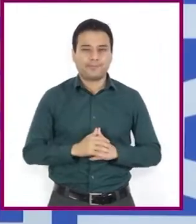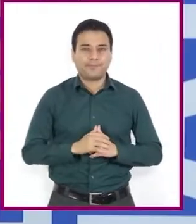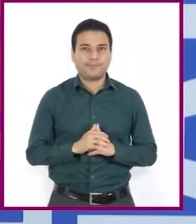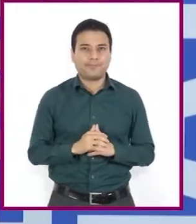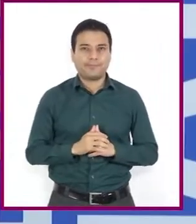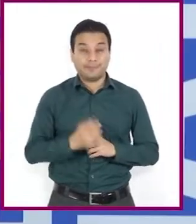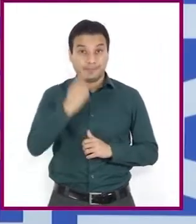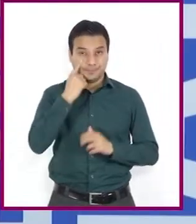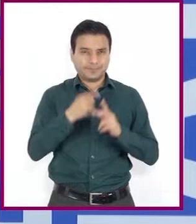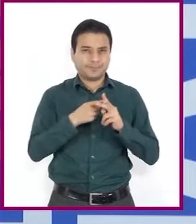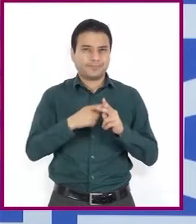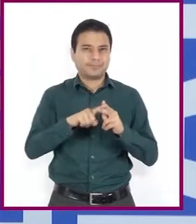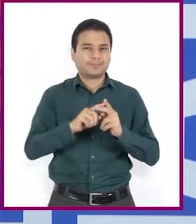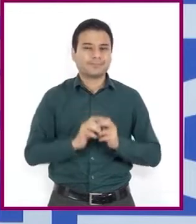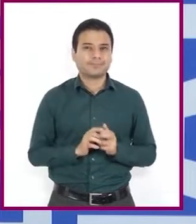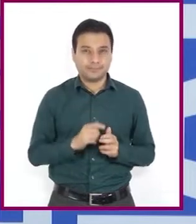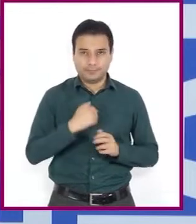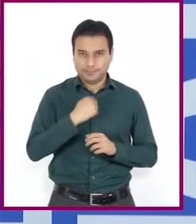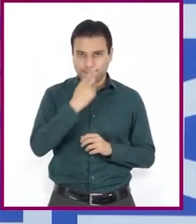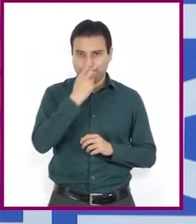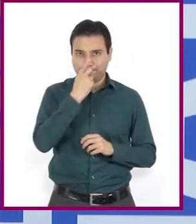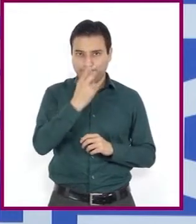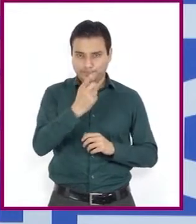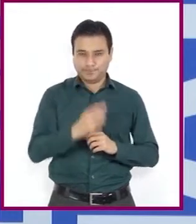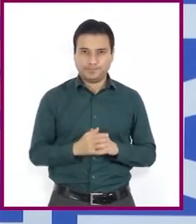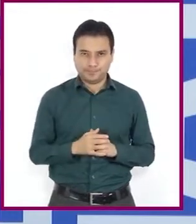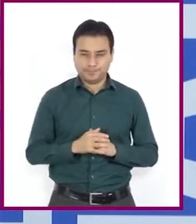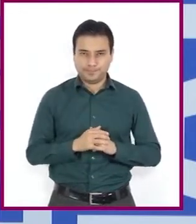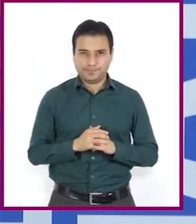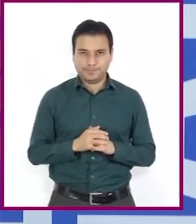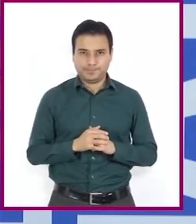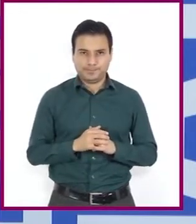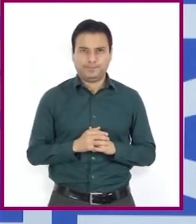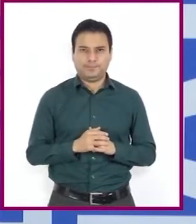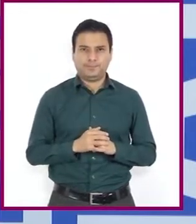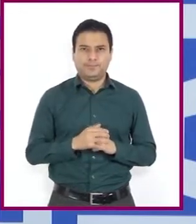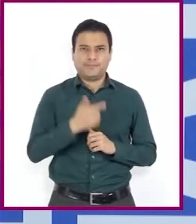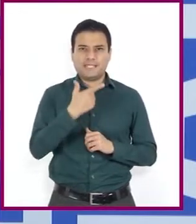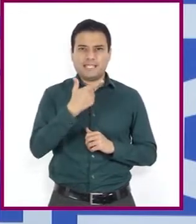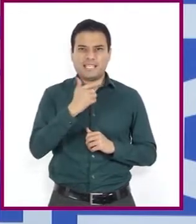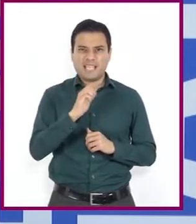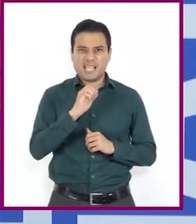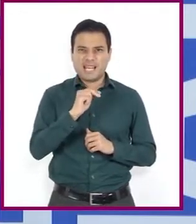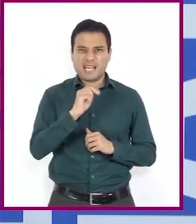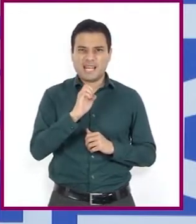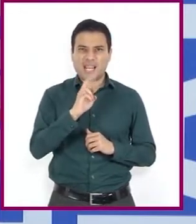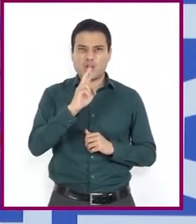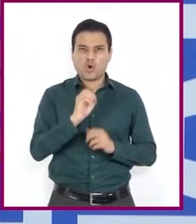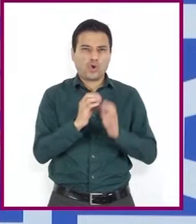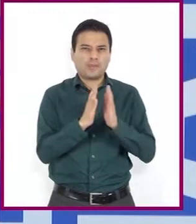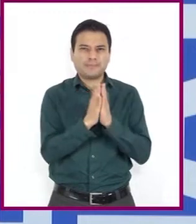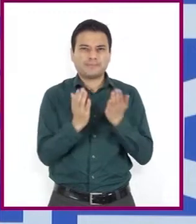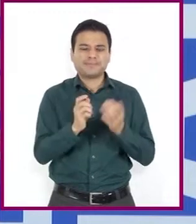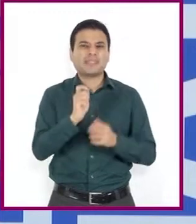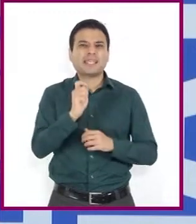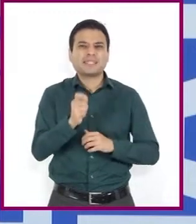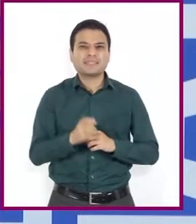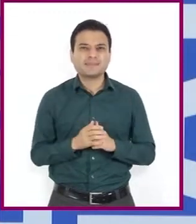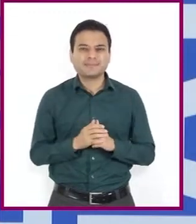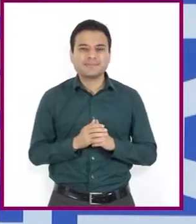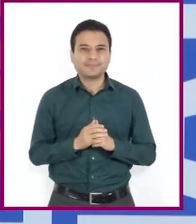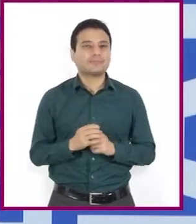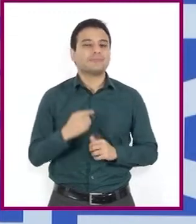Para comenzar, es necesario mencionar y entender qué es un género literario, pues de ahí partiré para que